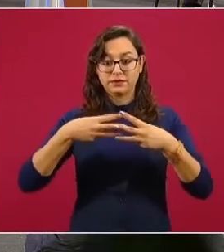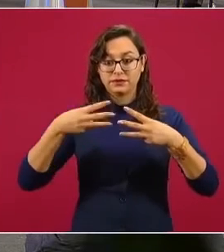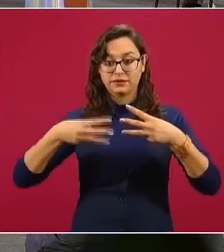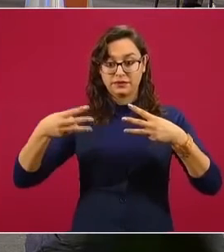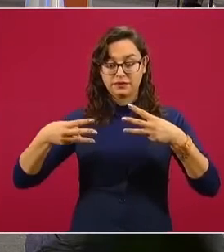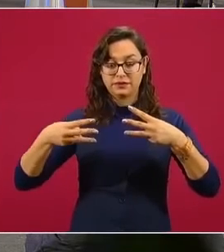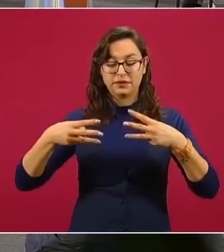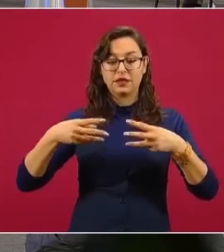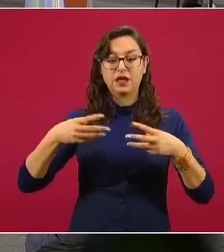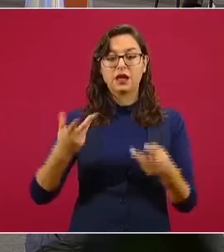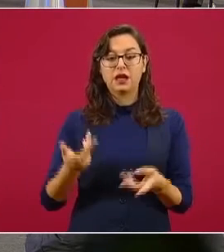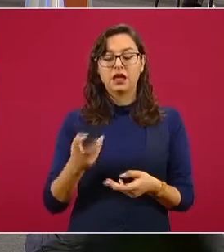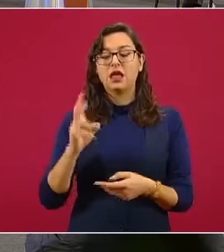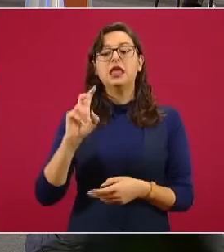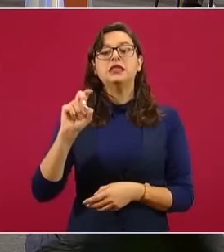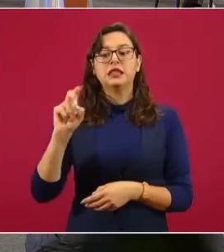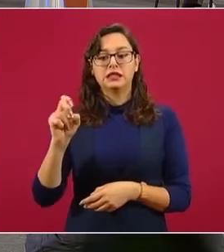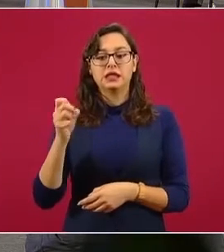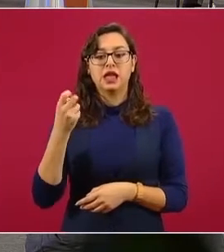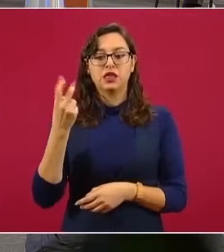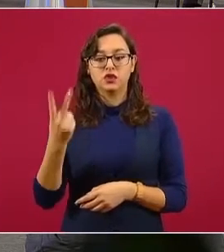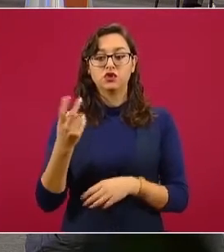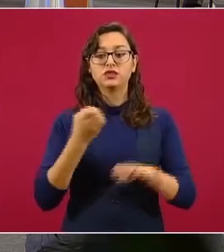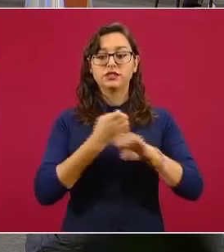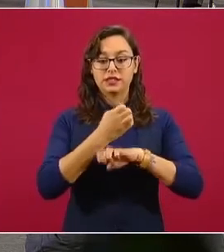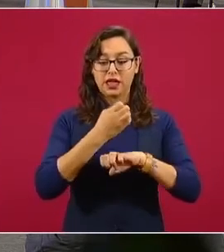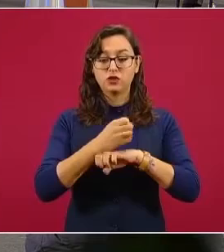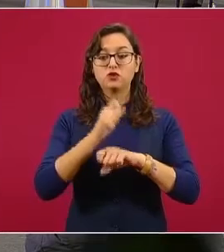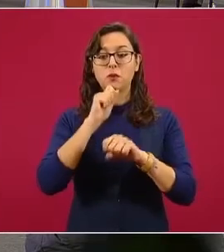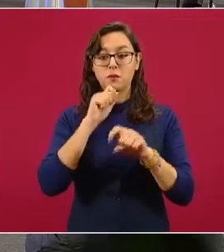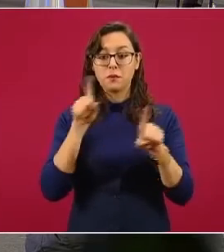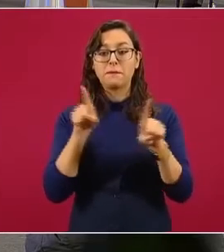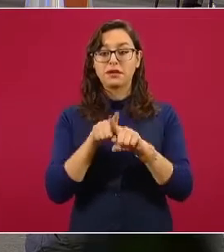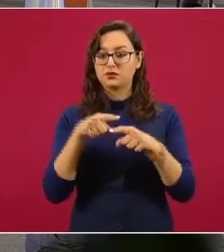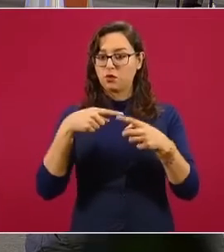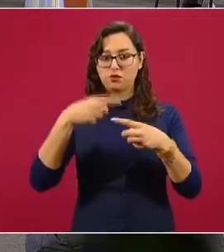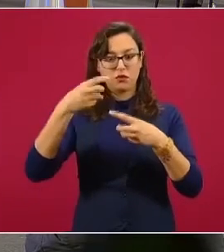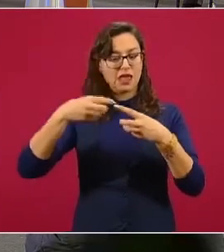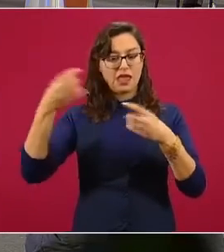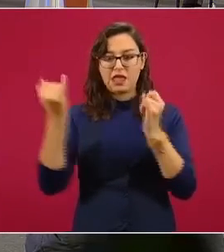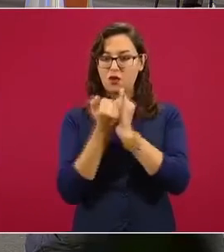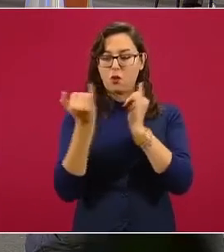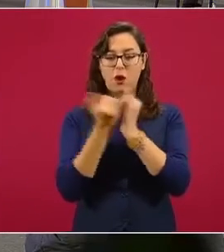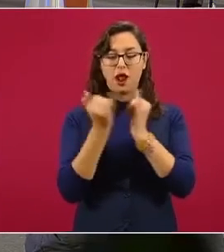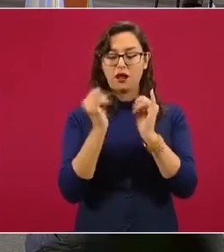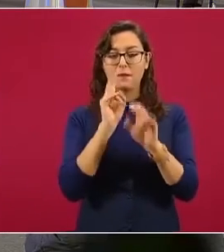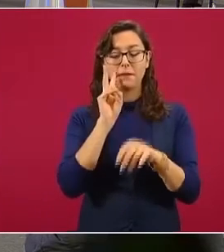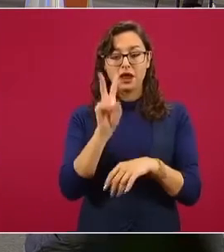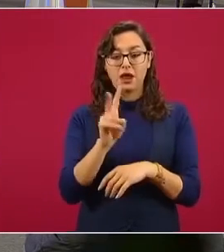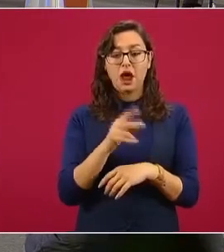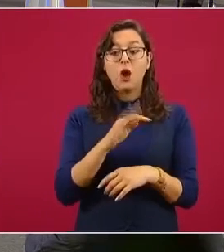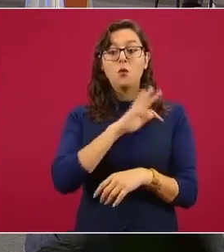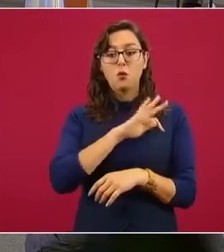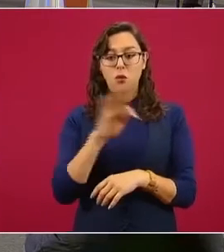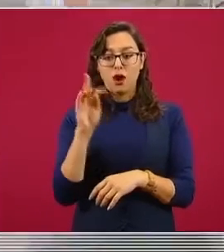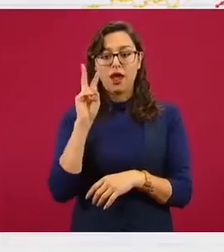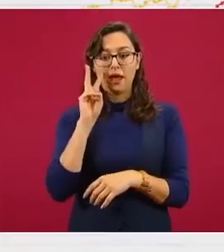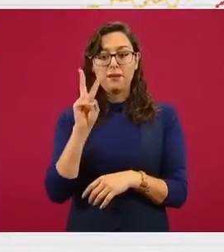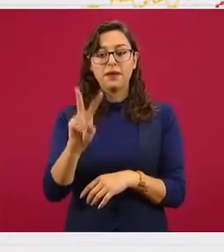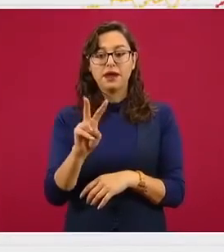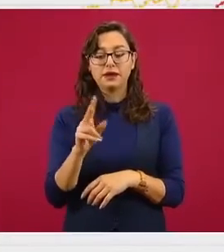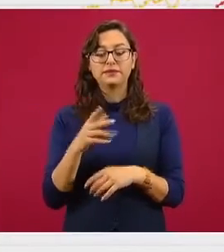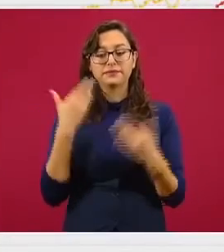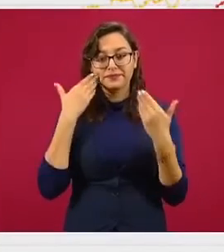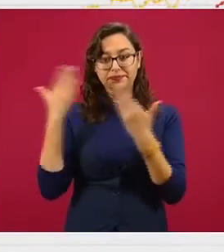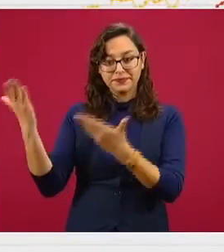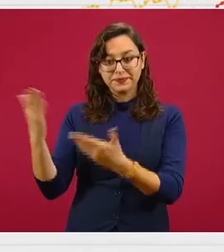así porque en las 32 entidades federativas veremos las mismas gráficas. Tenemos la hospitalización, aquí no empezamos desde el inicio del